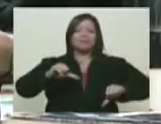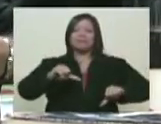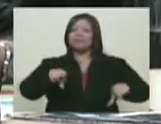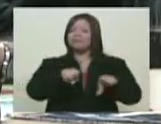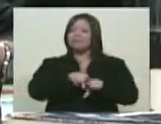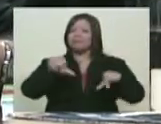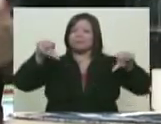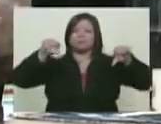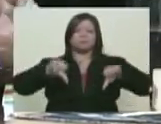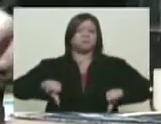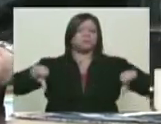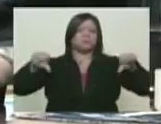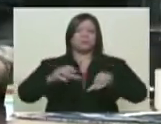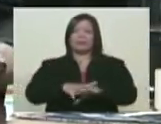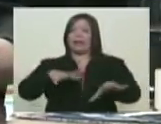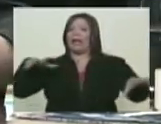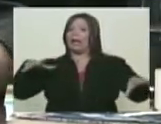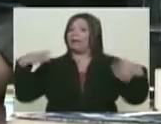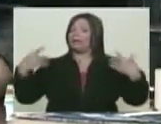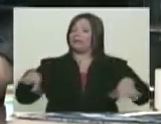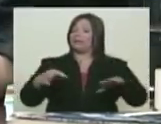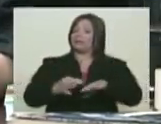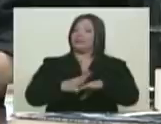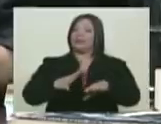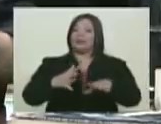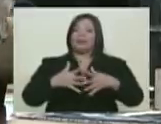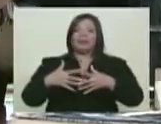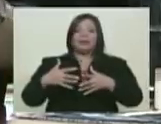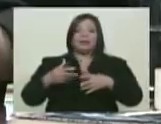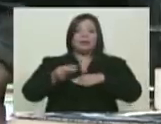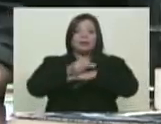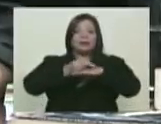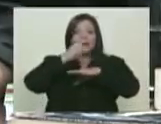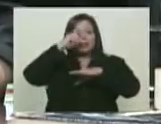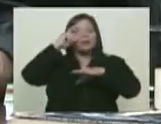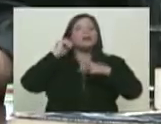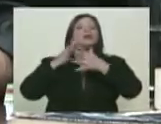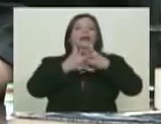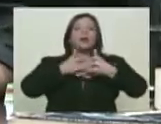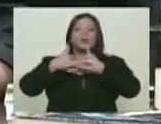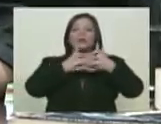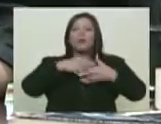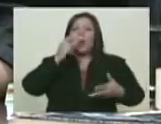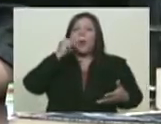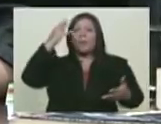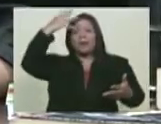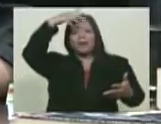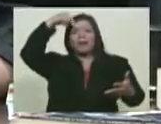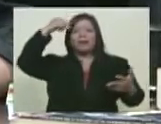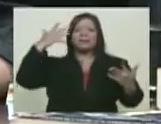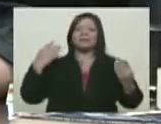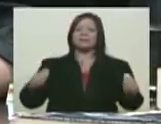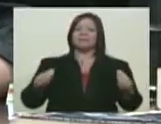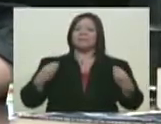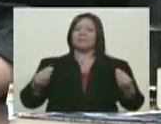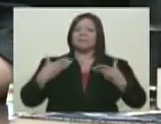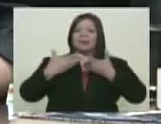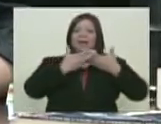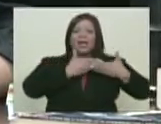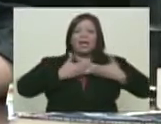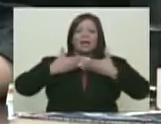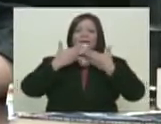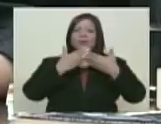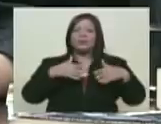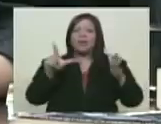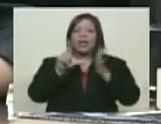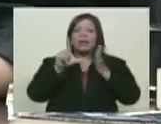verdaderamente inmensa. Que los Estados Unidos están gobernados por un tipo que si hubiera estudiado en la escuela